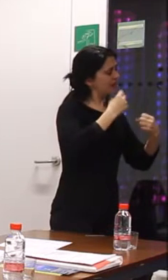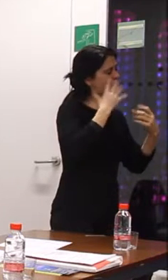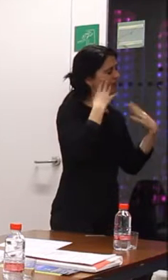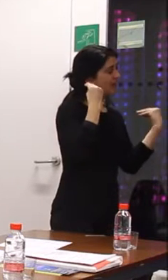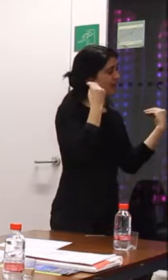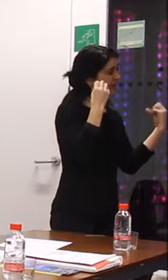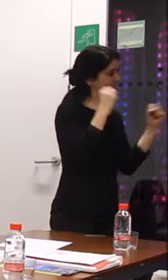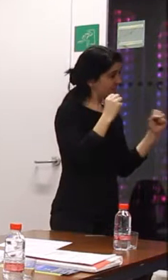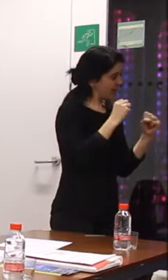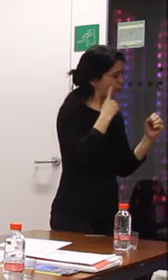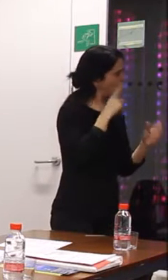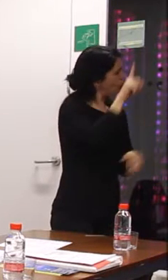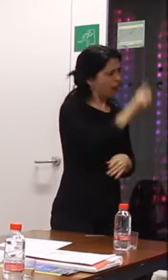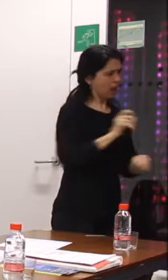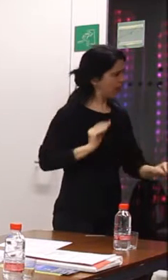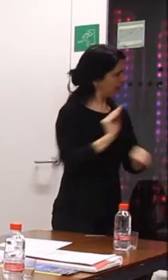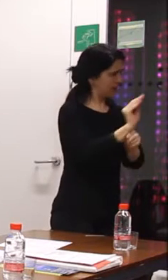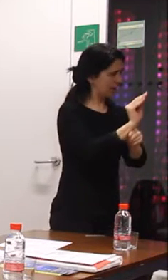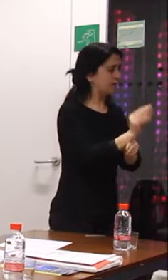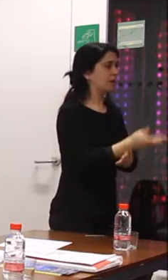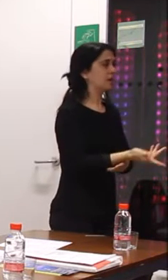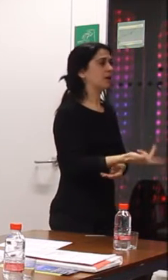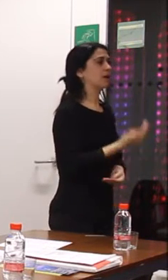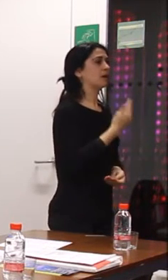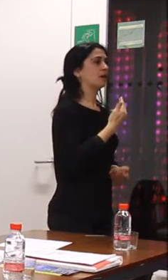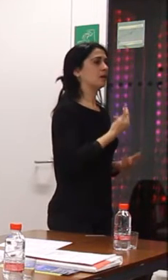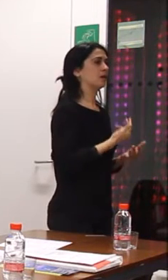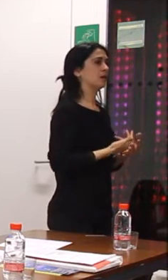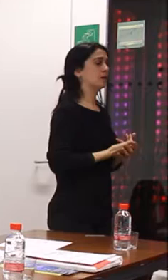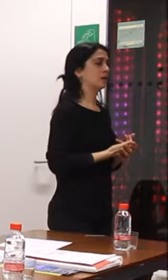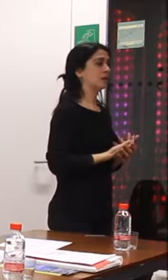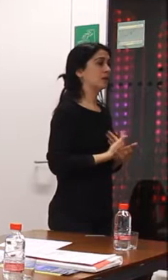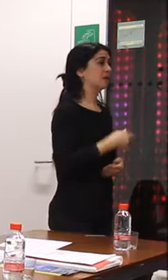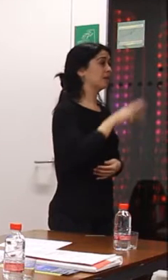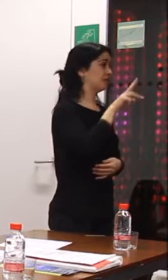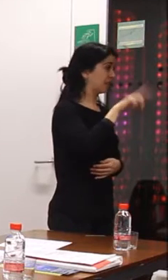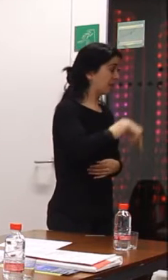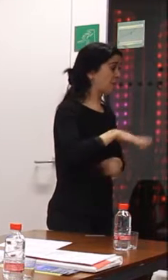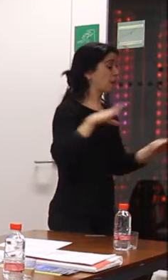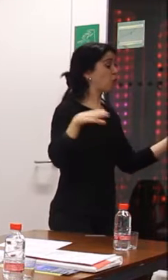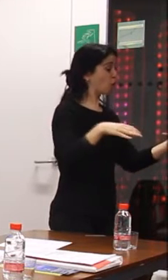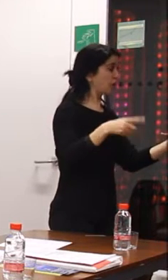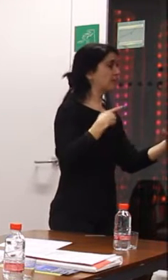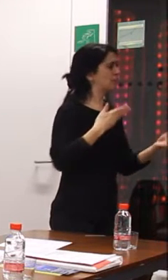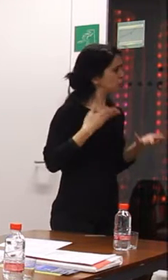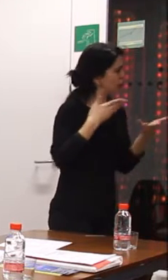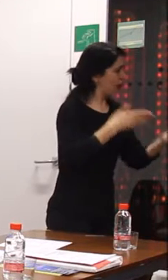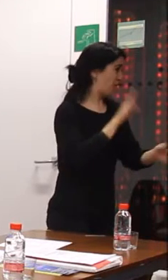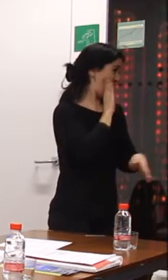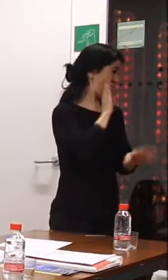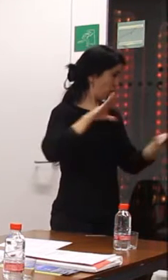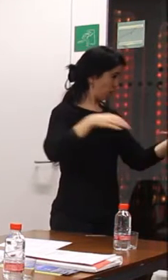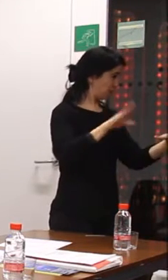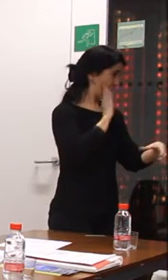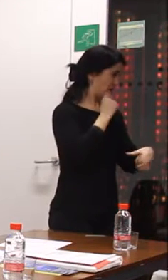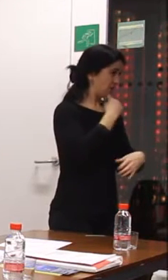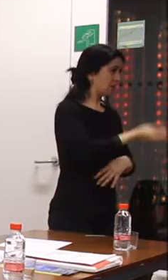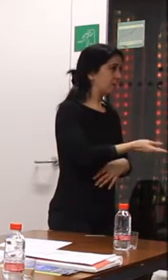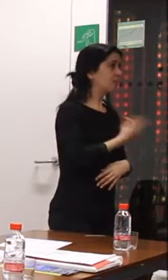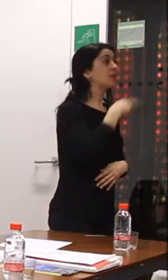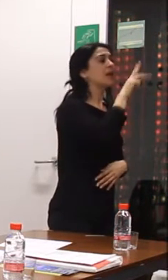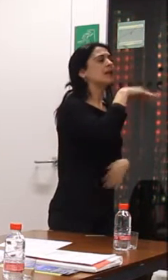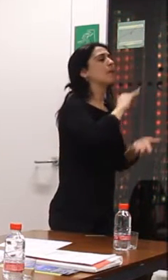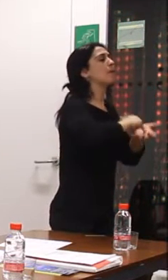Garantizar el suministro de determinados colectivos como los que comentábamos, y protección ante los métodos de